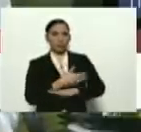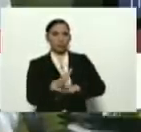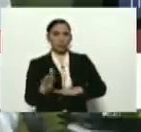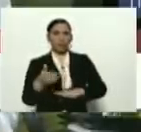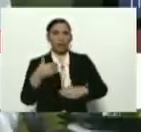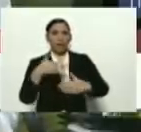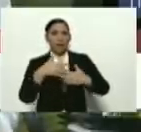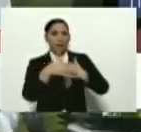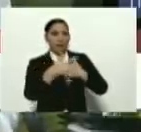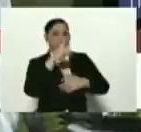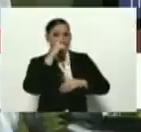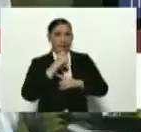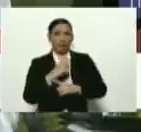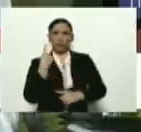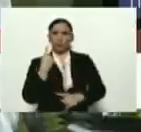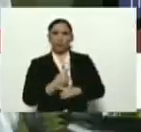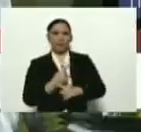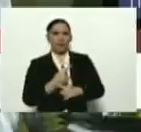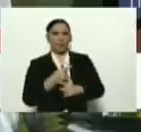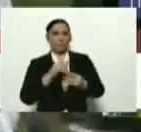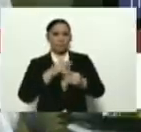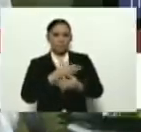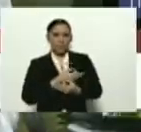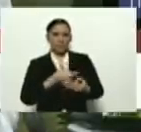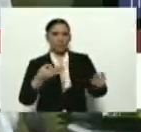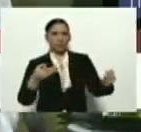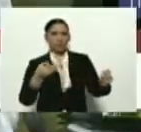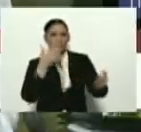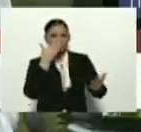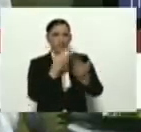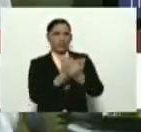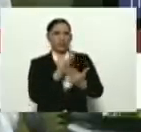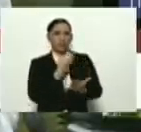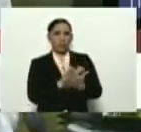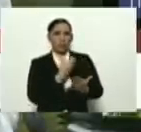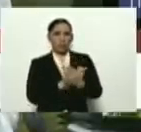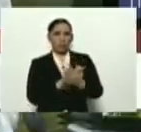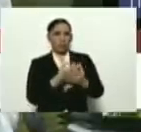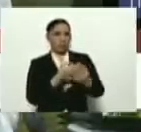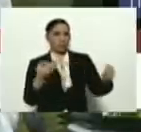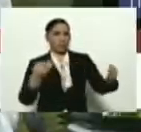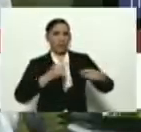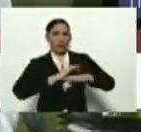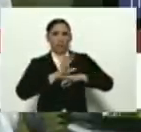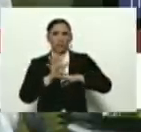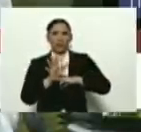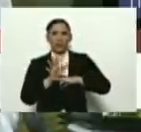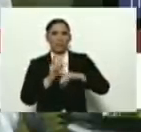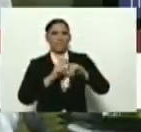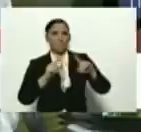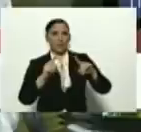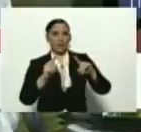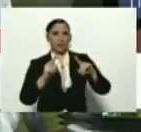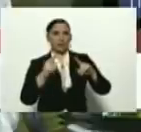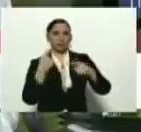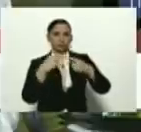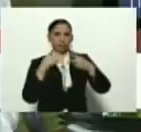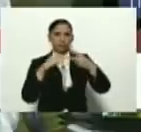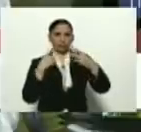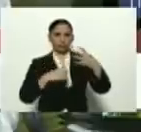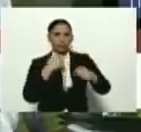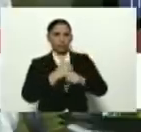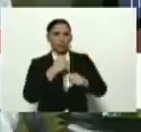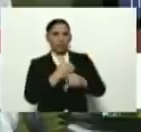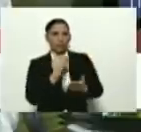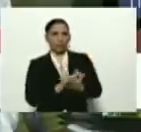pero urge perfeccionar las estructuras institucionales del Frente Económico del ALBA TCP para establecer una agenda económica a